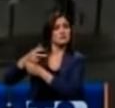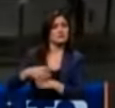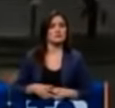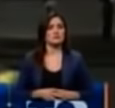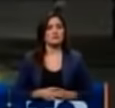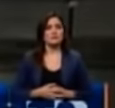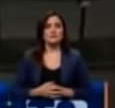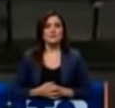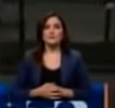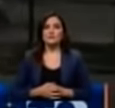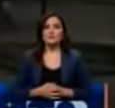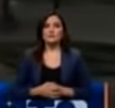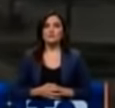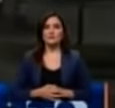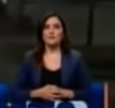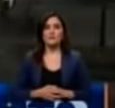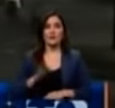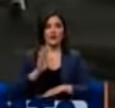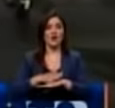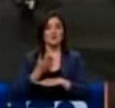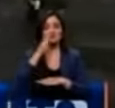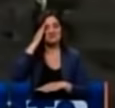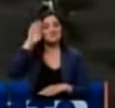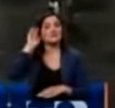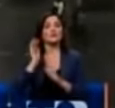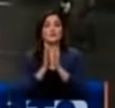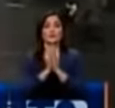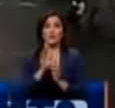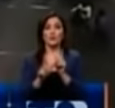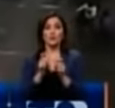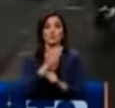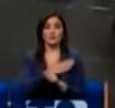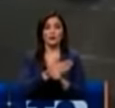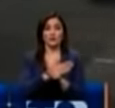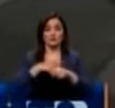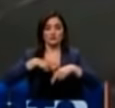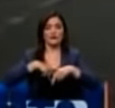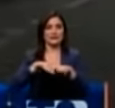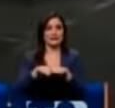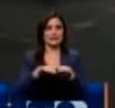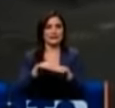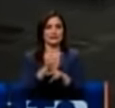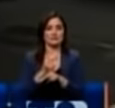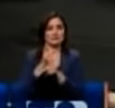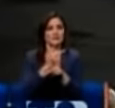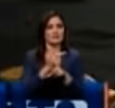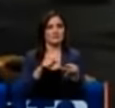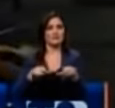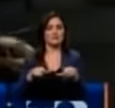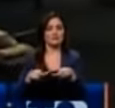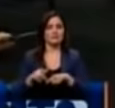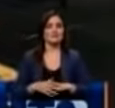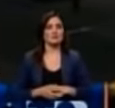del Q911. No sabemos la causa, pero sí le pedimos a la ciudadanía que, por favor, que circule por la zona, tome las precauciones del caso por